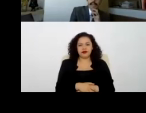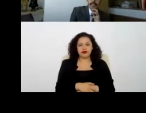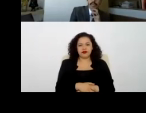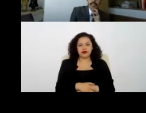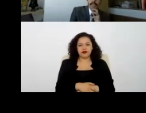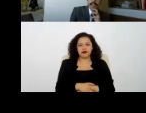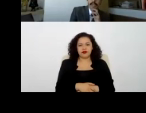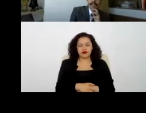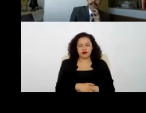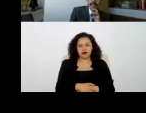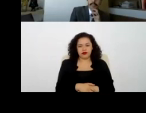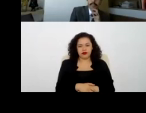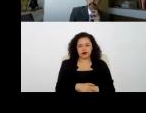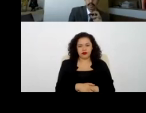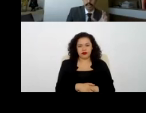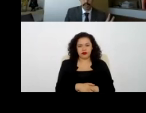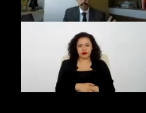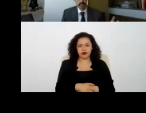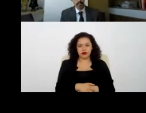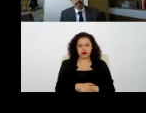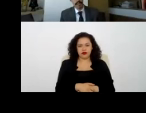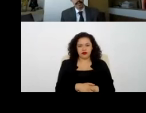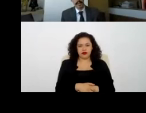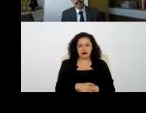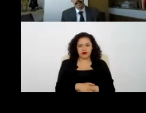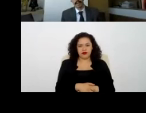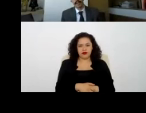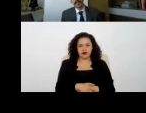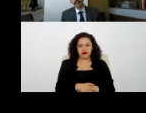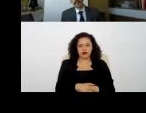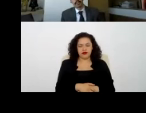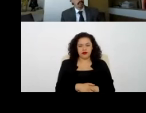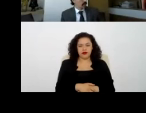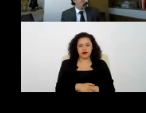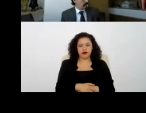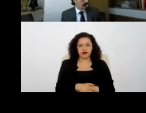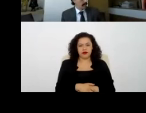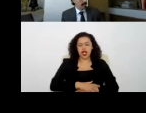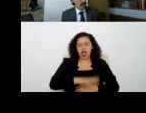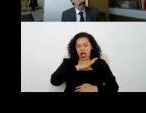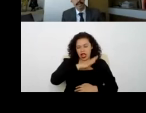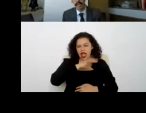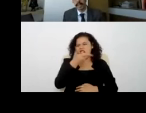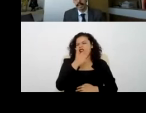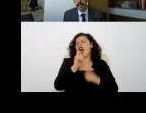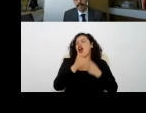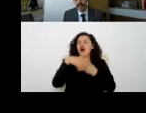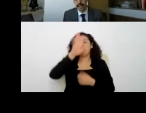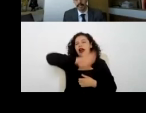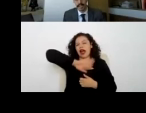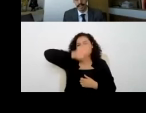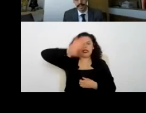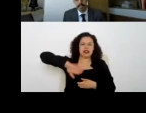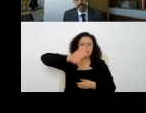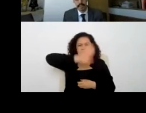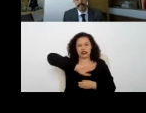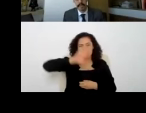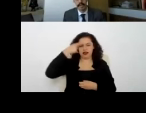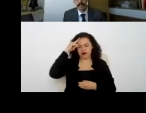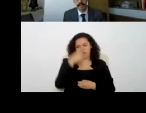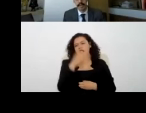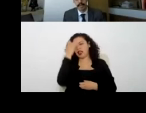Aquí tenemos un poquito un símil de de cuáles son las